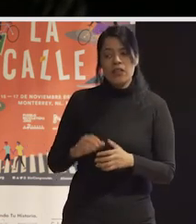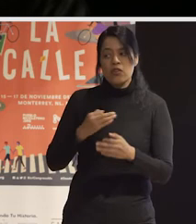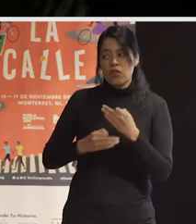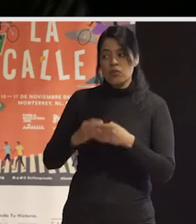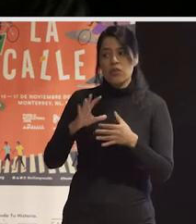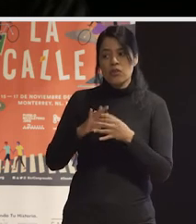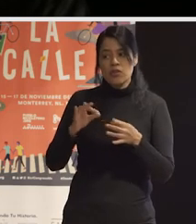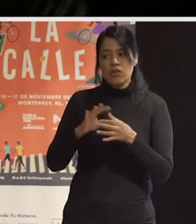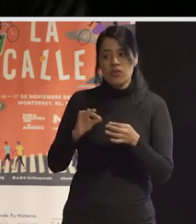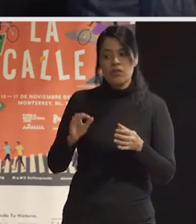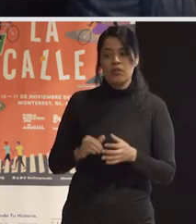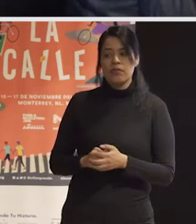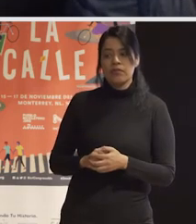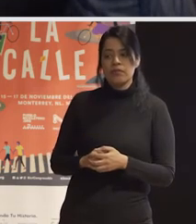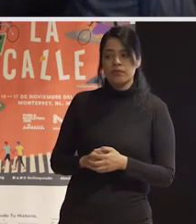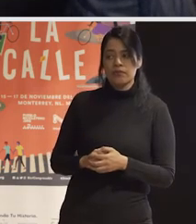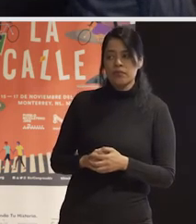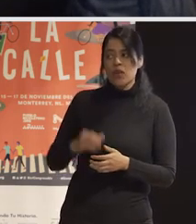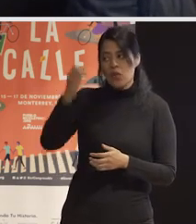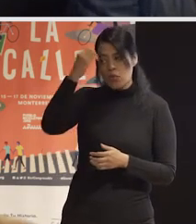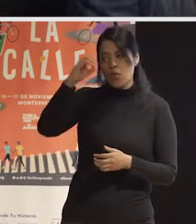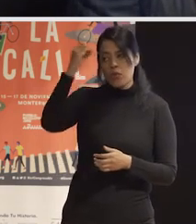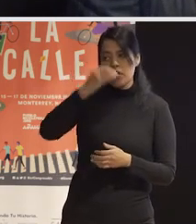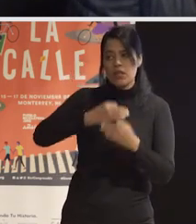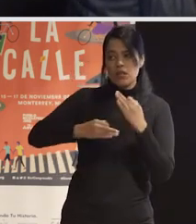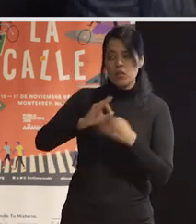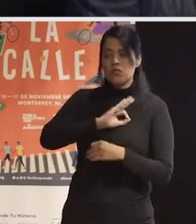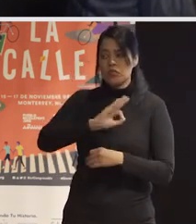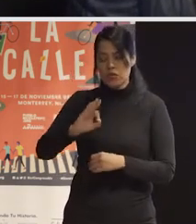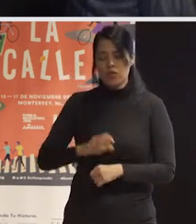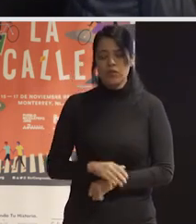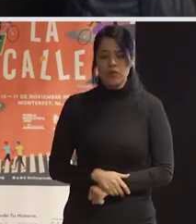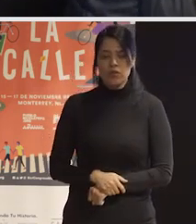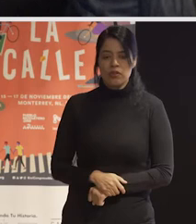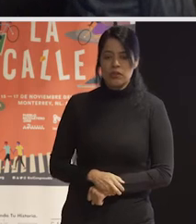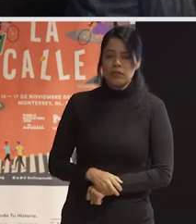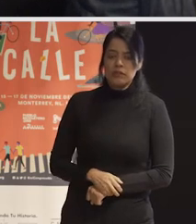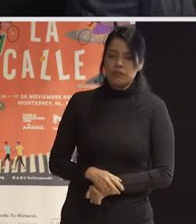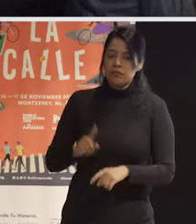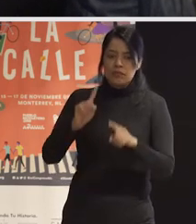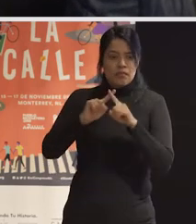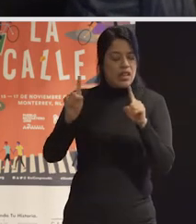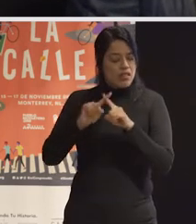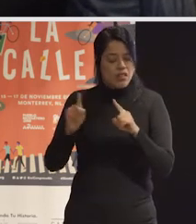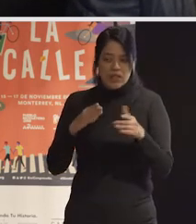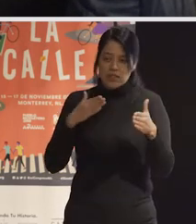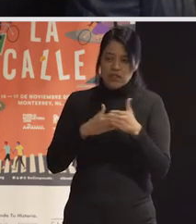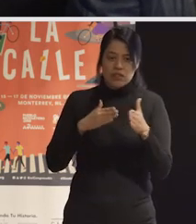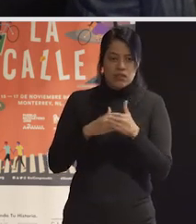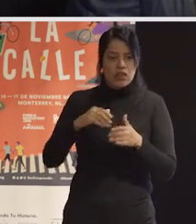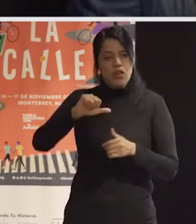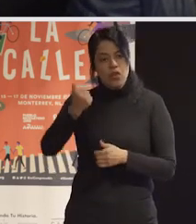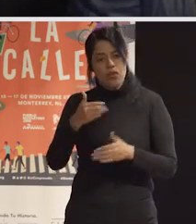este perdón votar o u opinar entonces esa es una de las hay distintas barreras verdad este